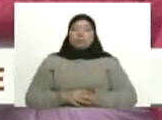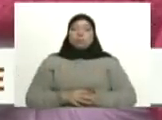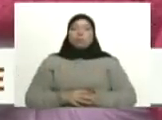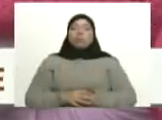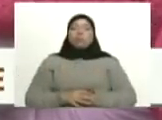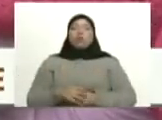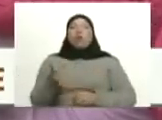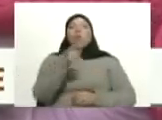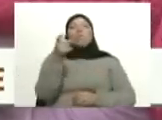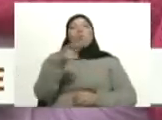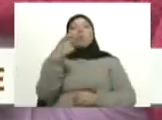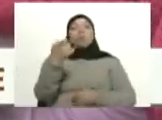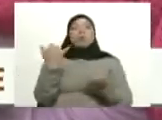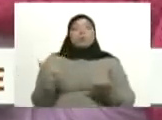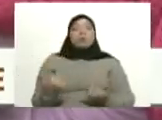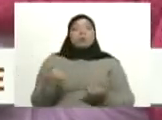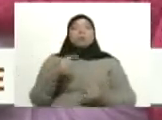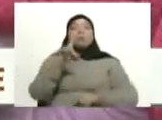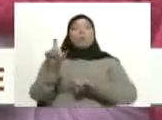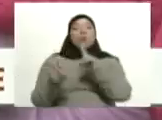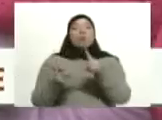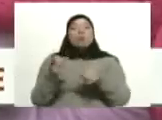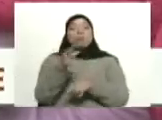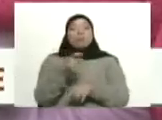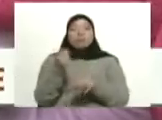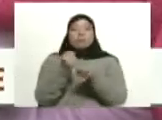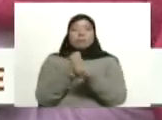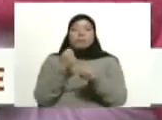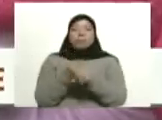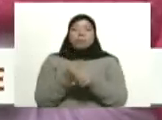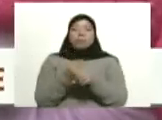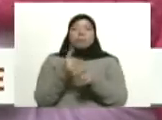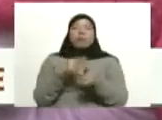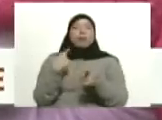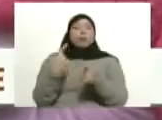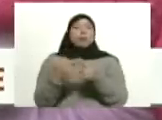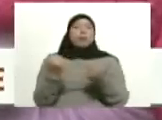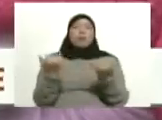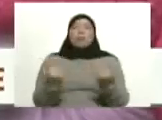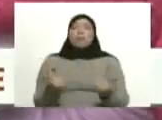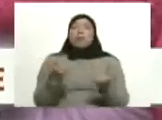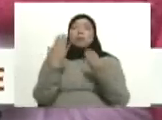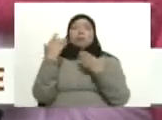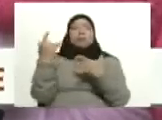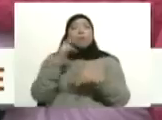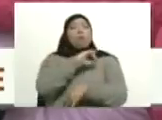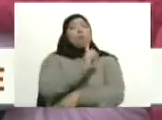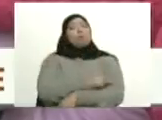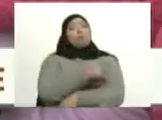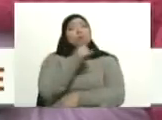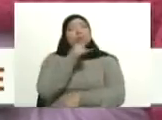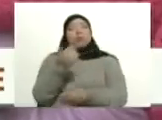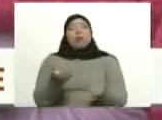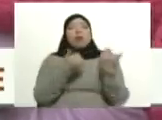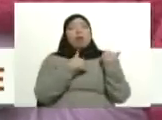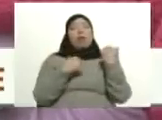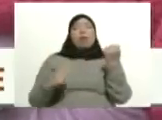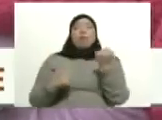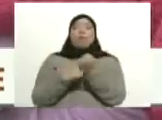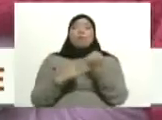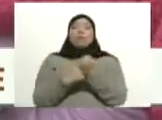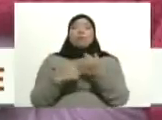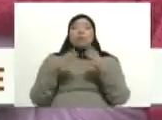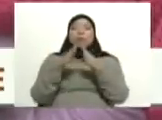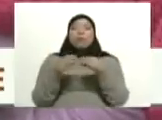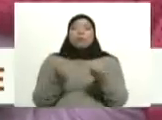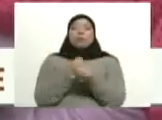de esta búsqueda de este consenso. Este es un Consejo Nacional Electoral entonces fuerte, porque cuenta con el respaldo y con el